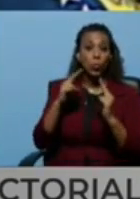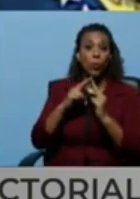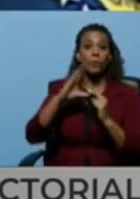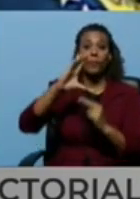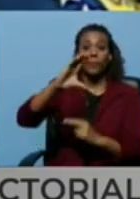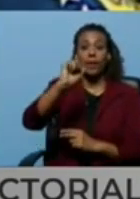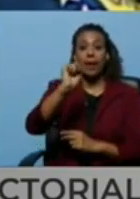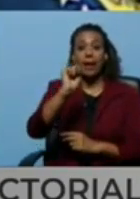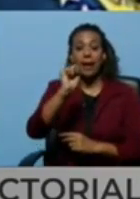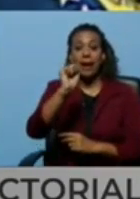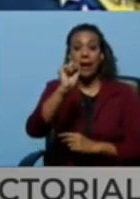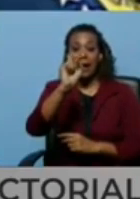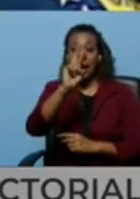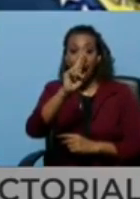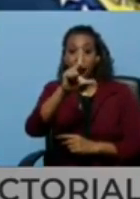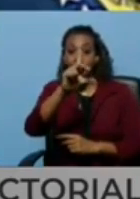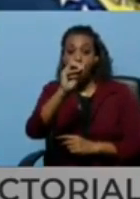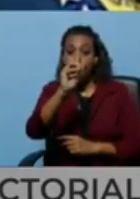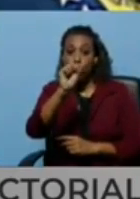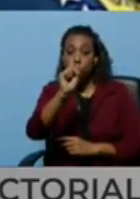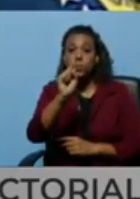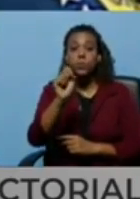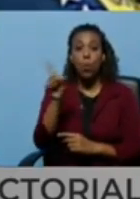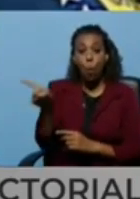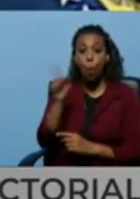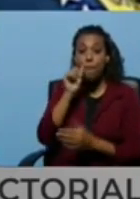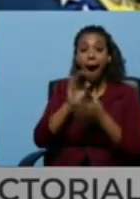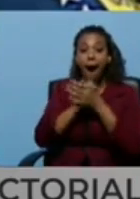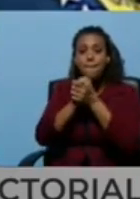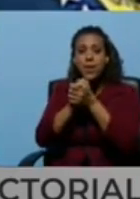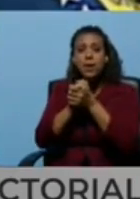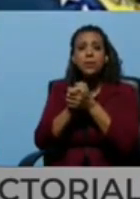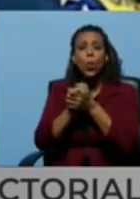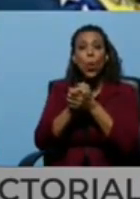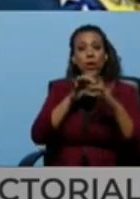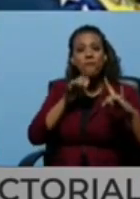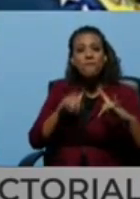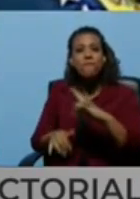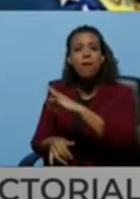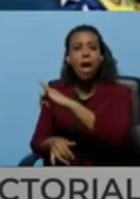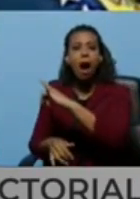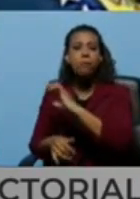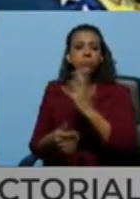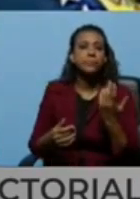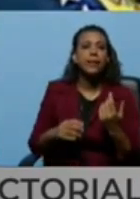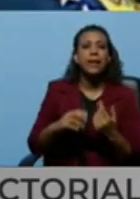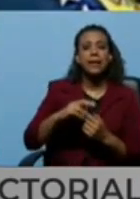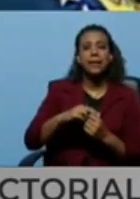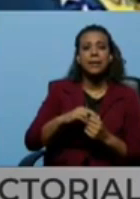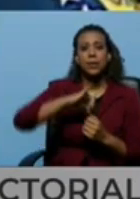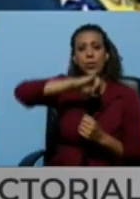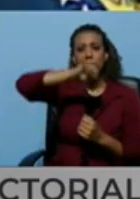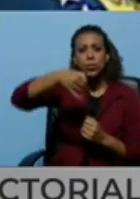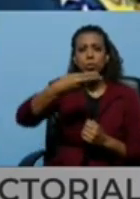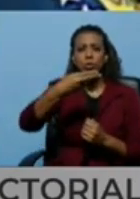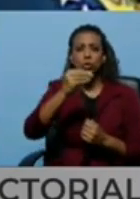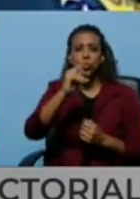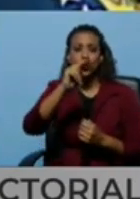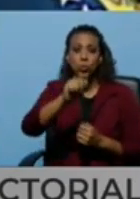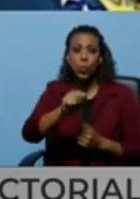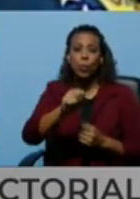Carlos Núñez, que estuvo con él, y sus compañeros en ese viaje fueron un tal Gerard Joseph John